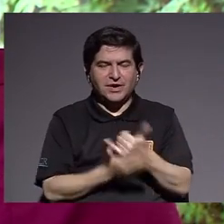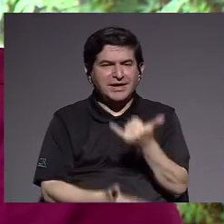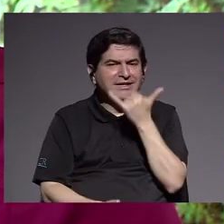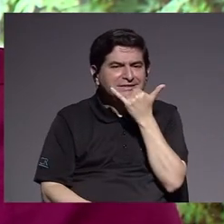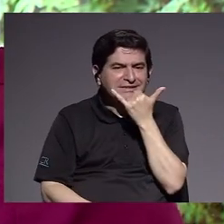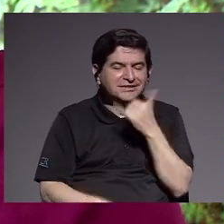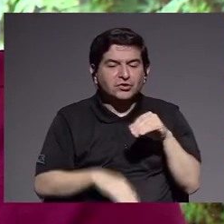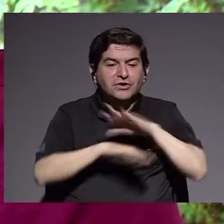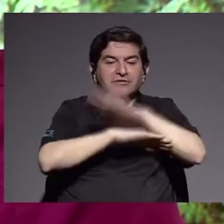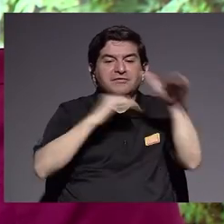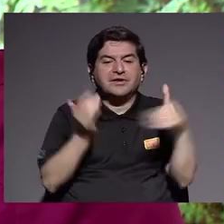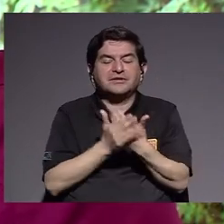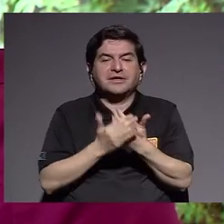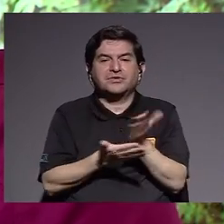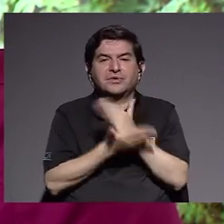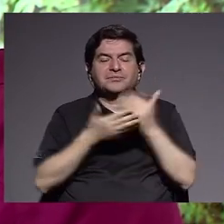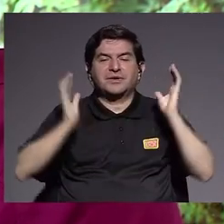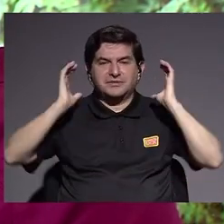para repercutir